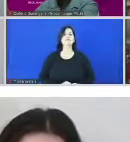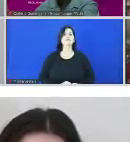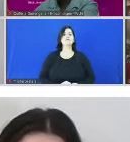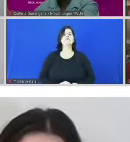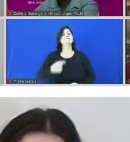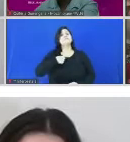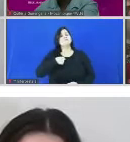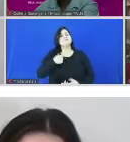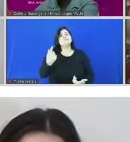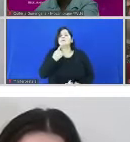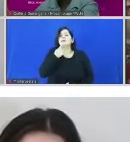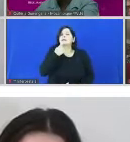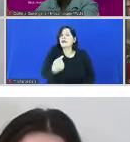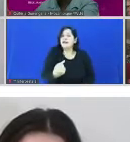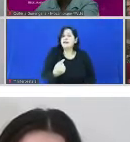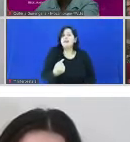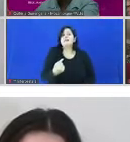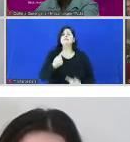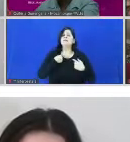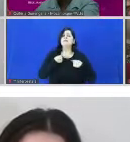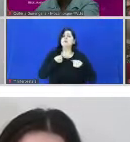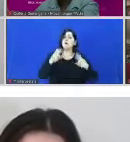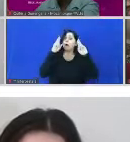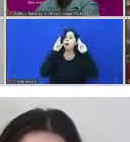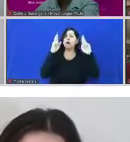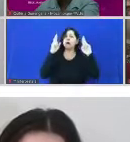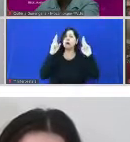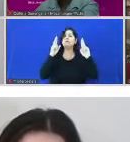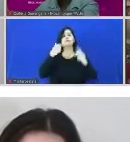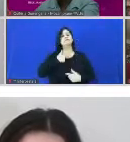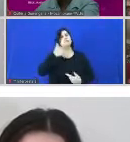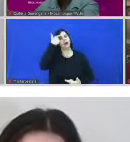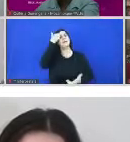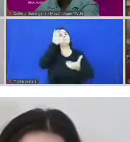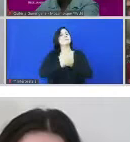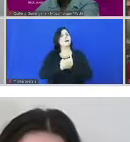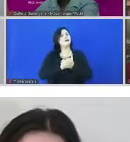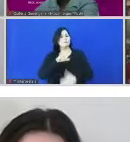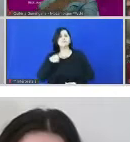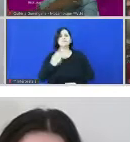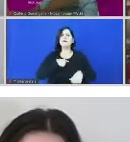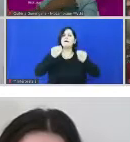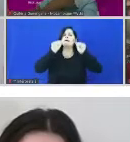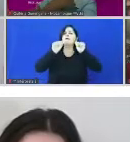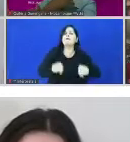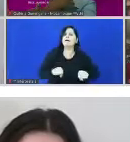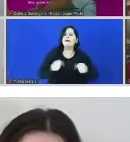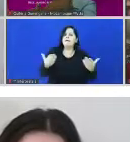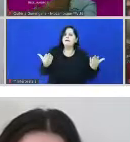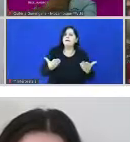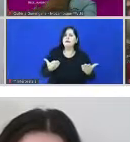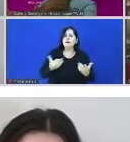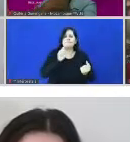bien esperanzada en todo lo que podemos hacer las mayores, las actuales y